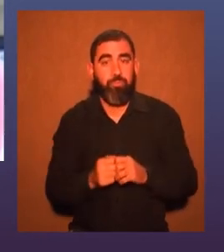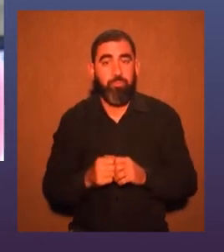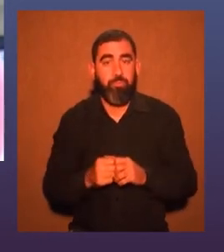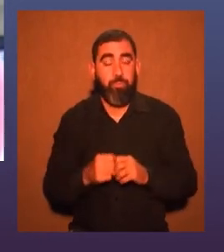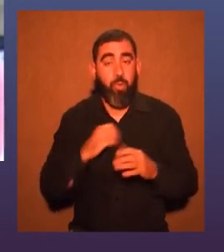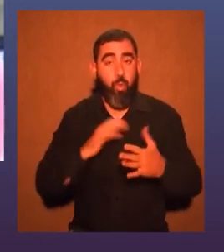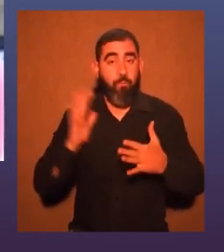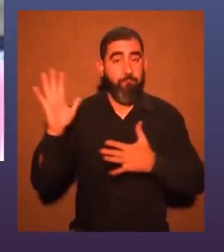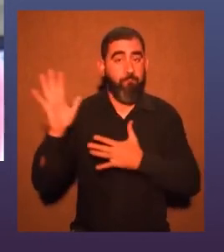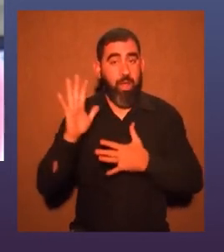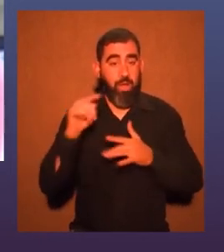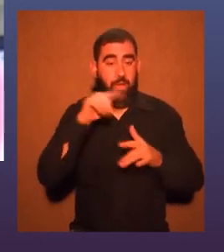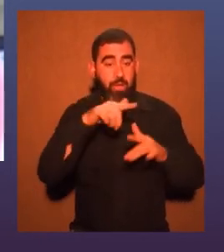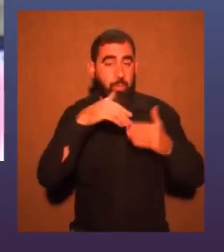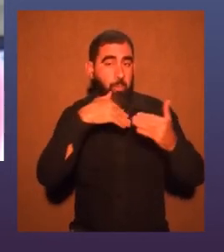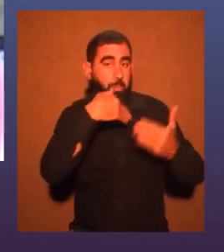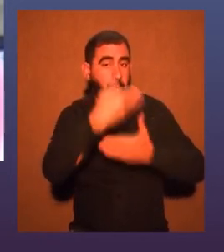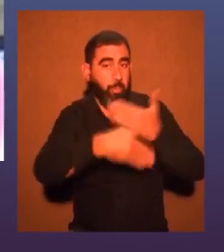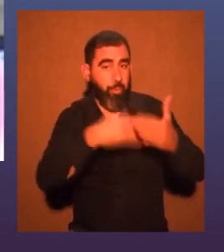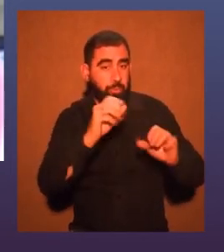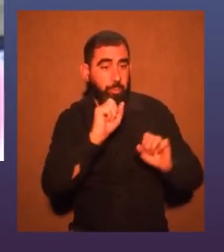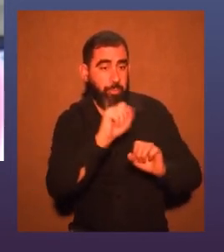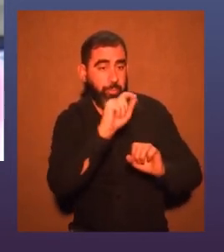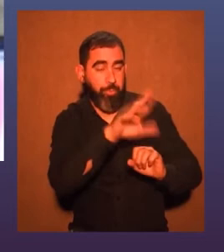Los bailarines hacen su proceso